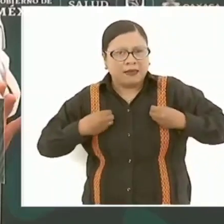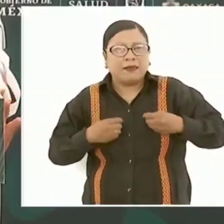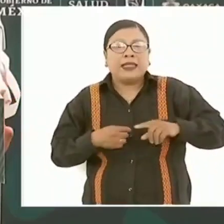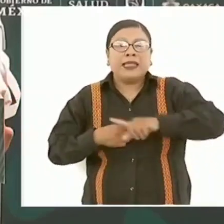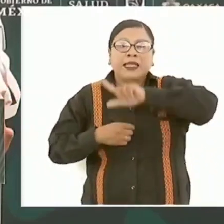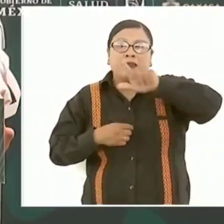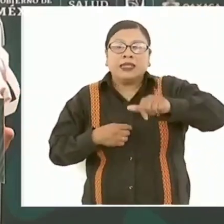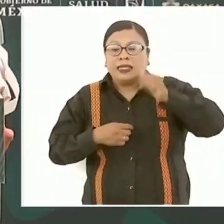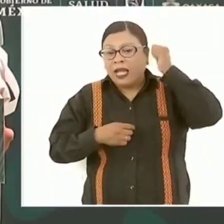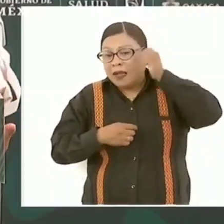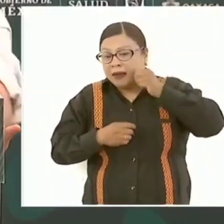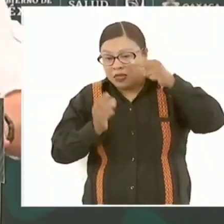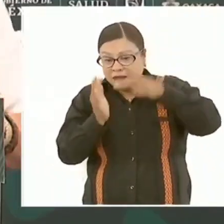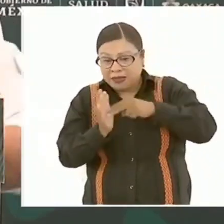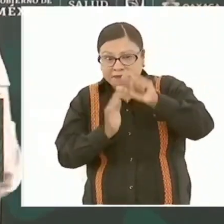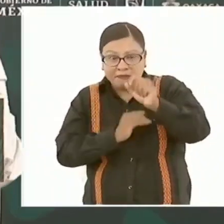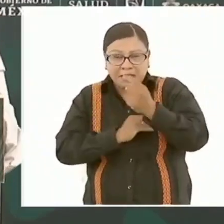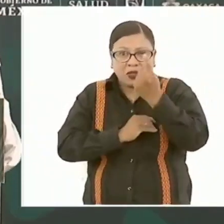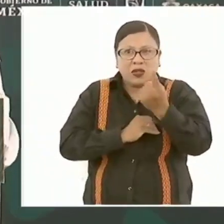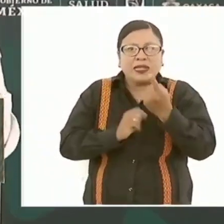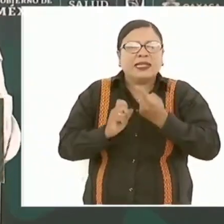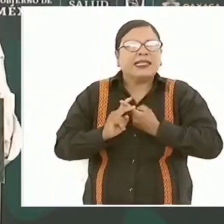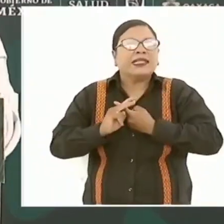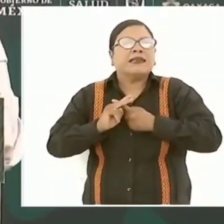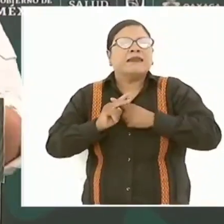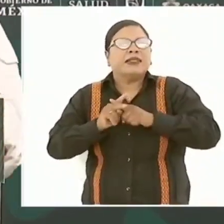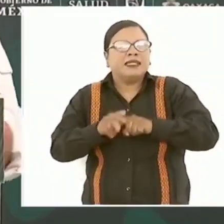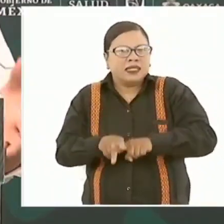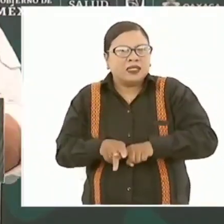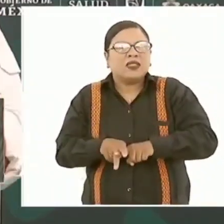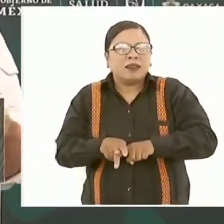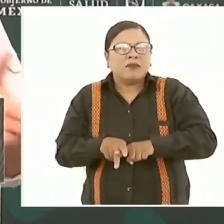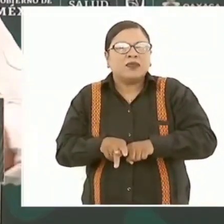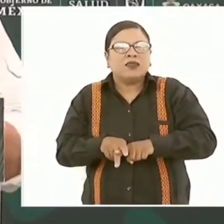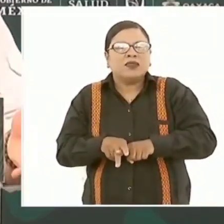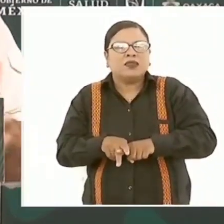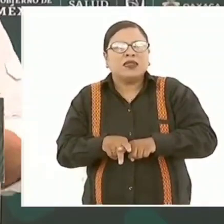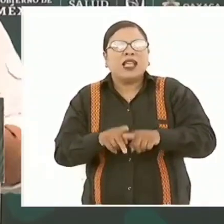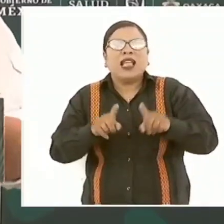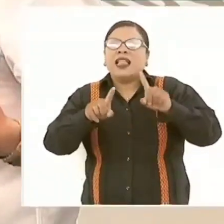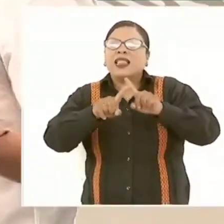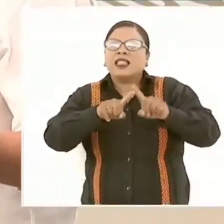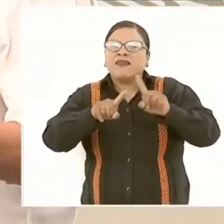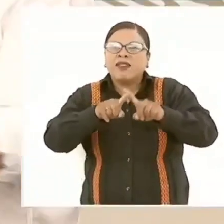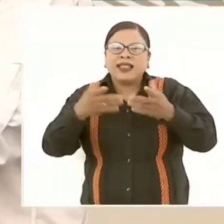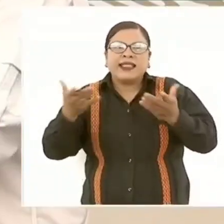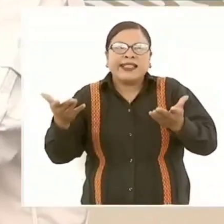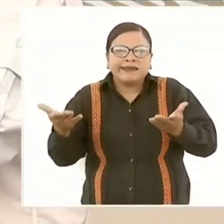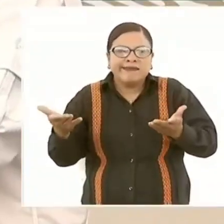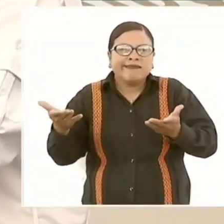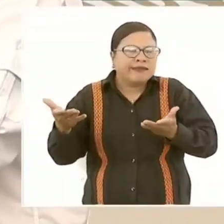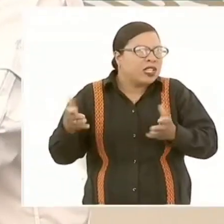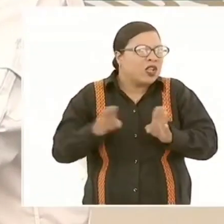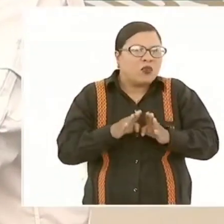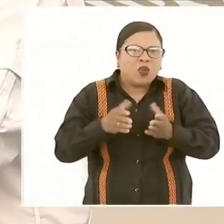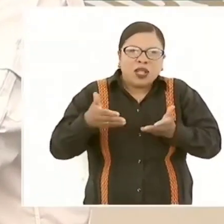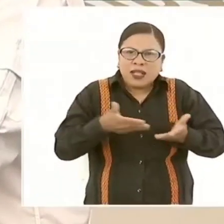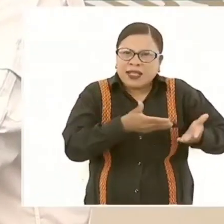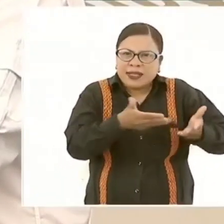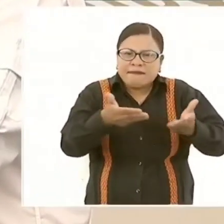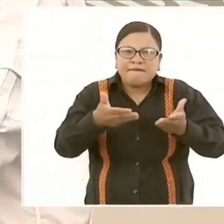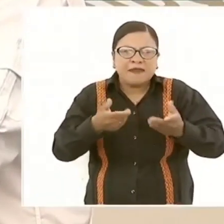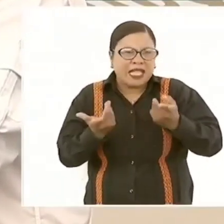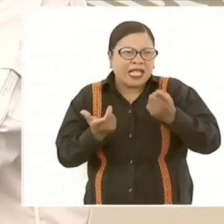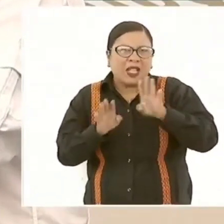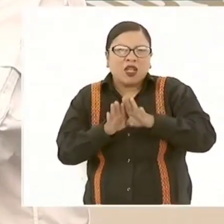del 2021 empezamos y se empezó a tomar diferentes caminos. Se había una suerte de